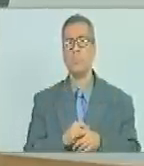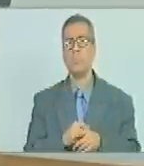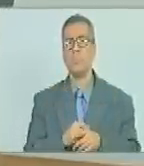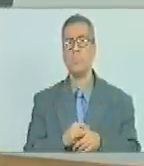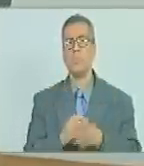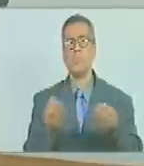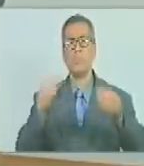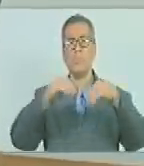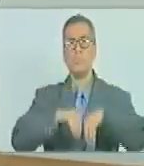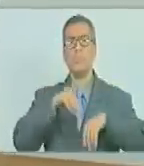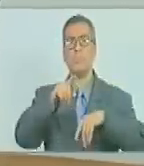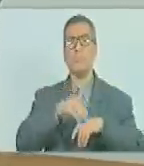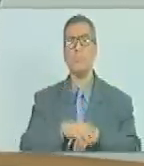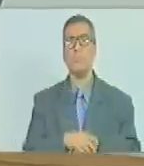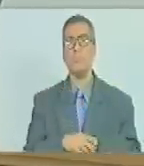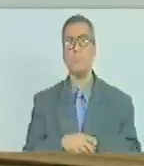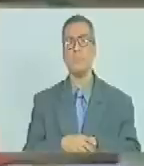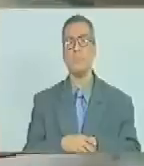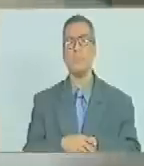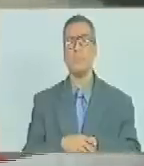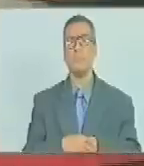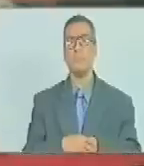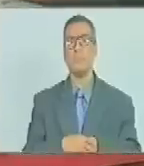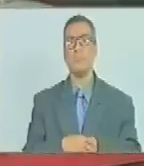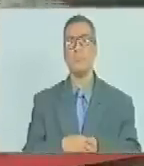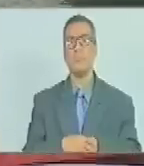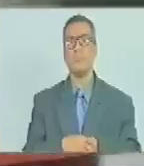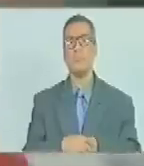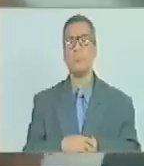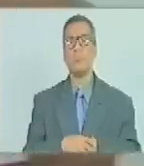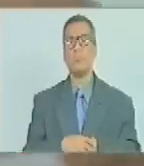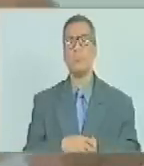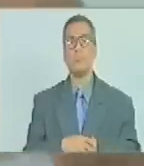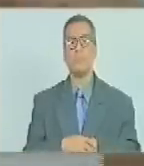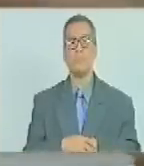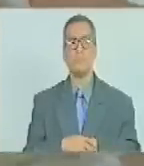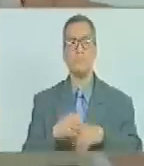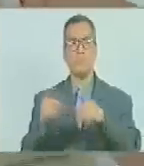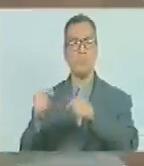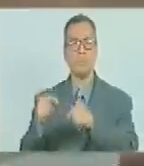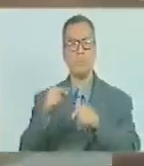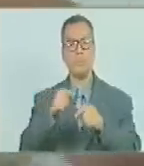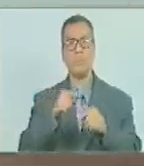del acuerdo, términos del contrato y costos,